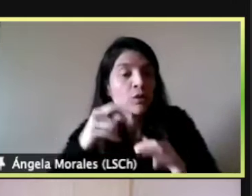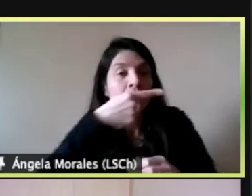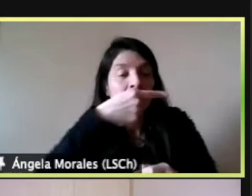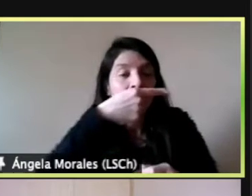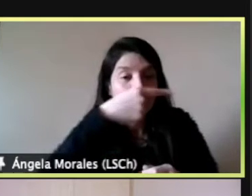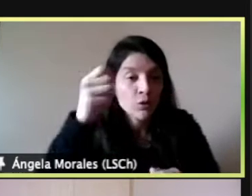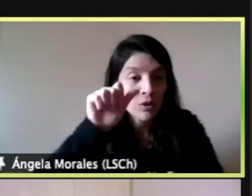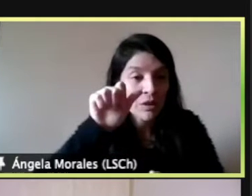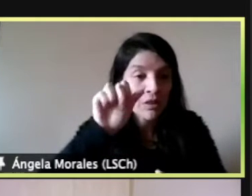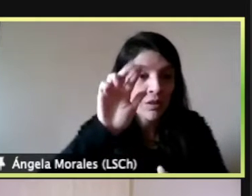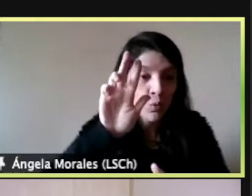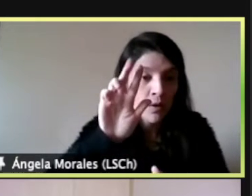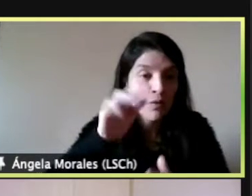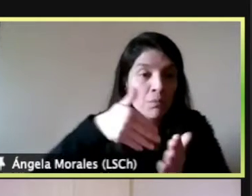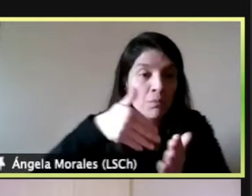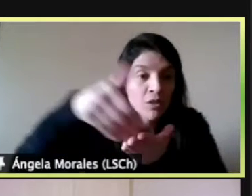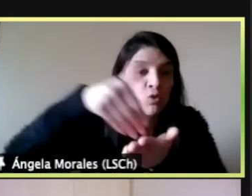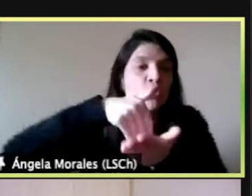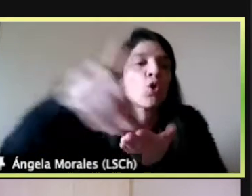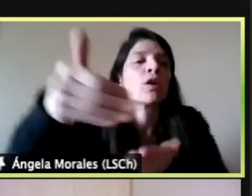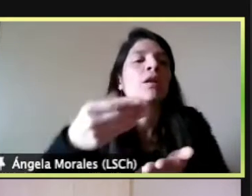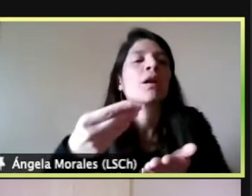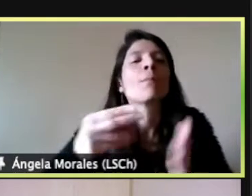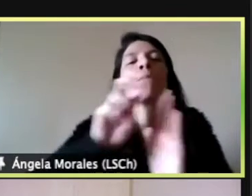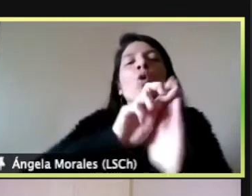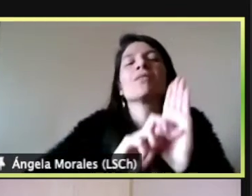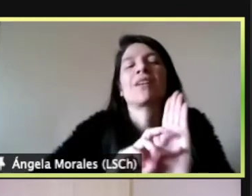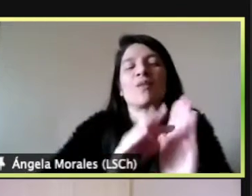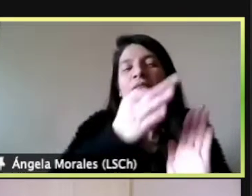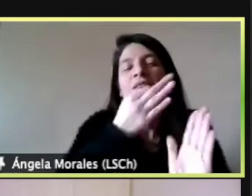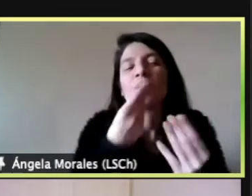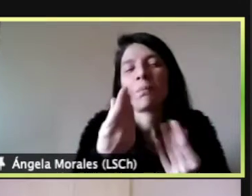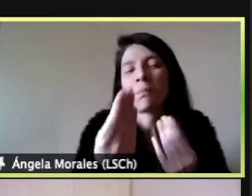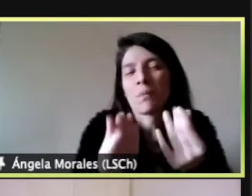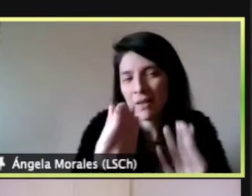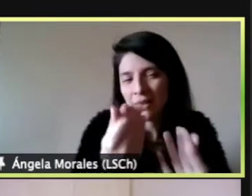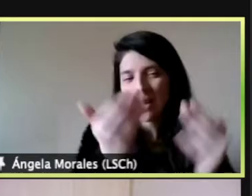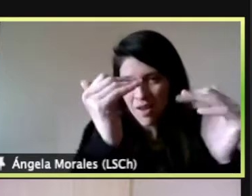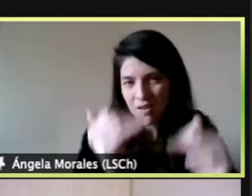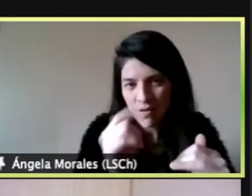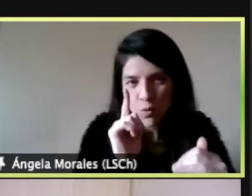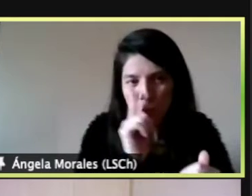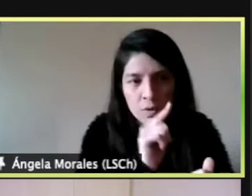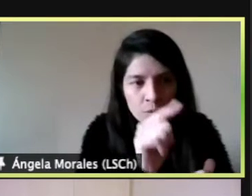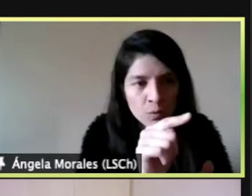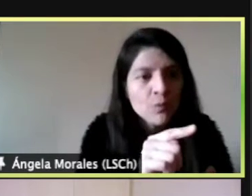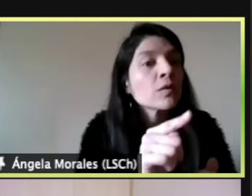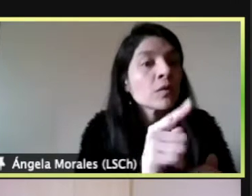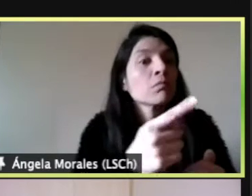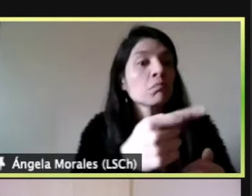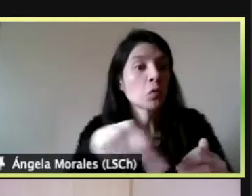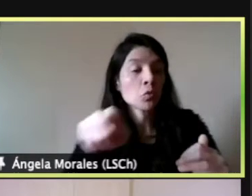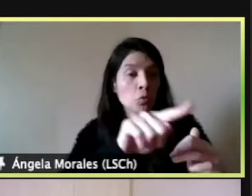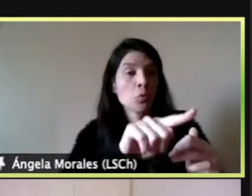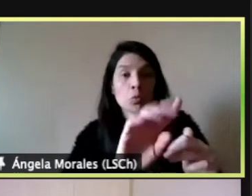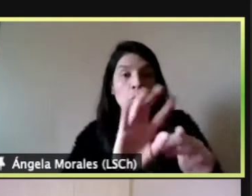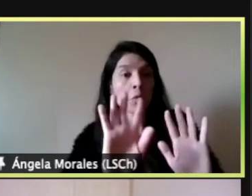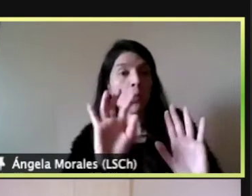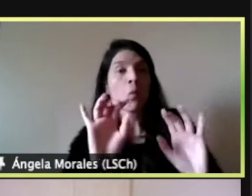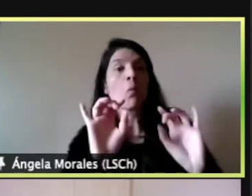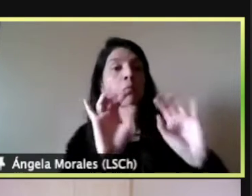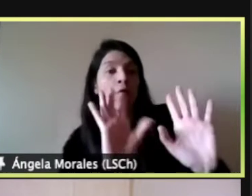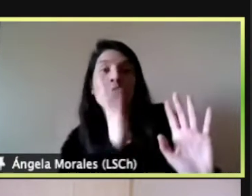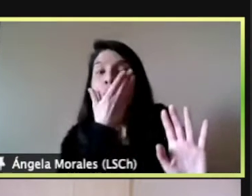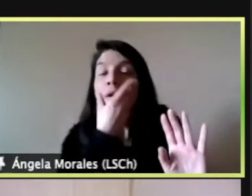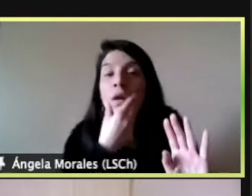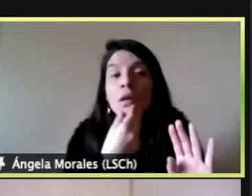los proyectos. ¿Ya? Entonces acá nosotros podemos aquí dejar esto como un reporte, lo podemos dejar bien bonito, incluso esto